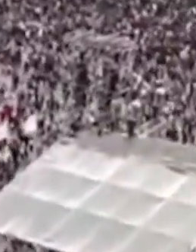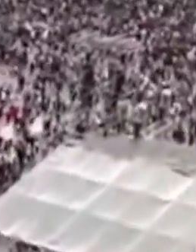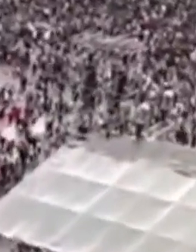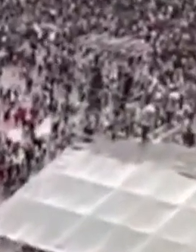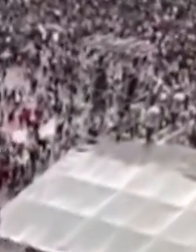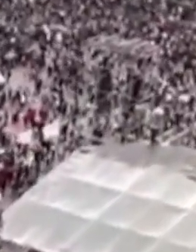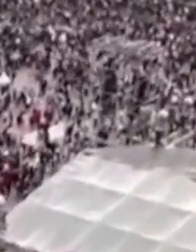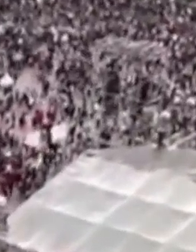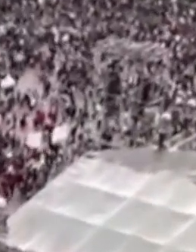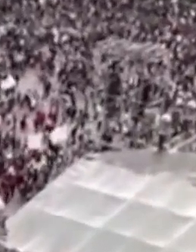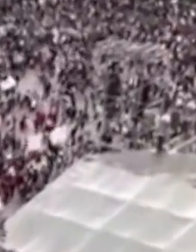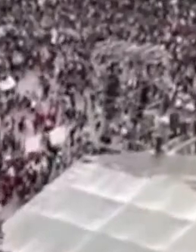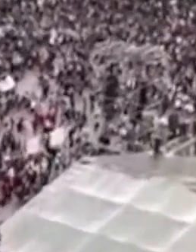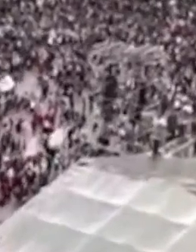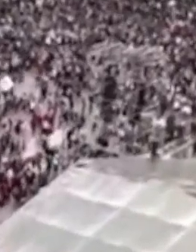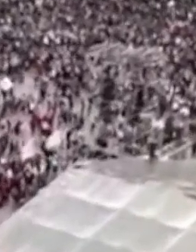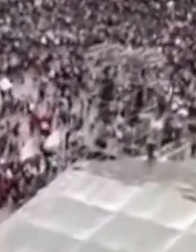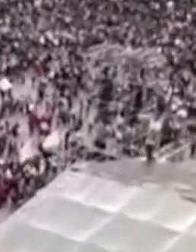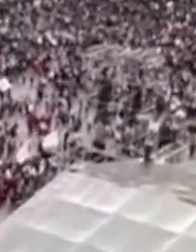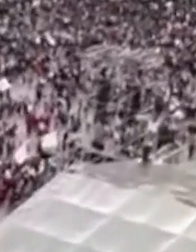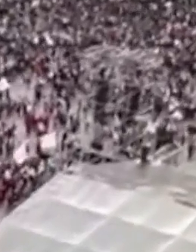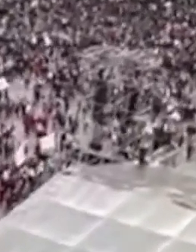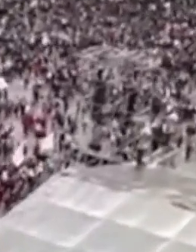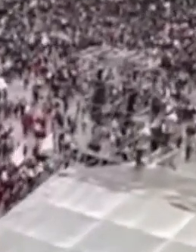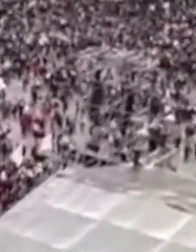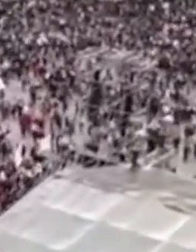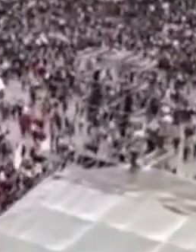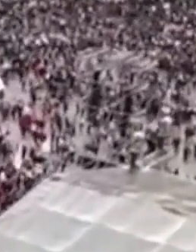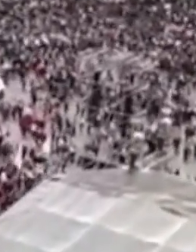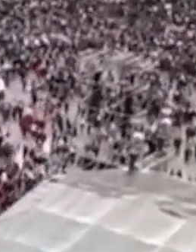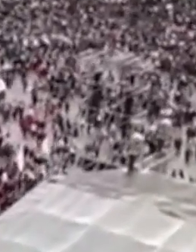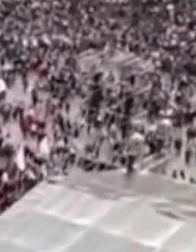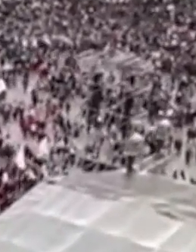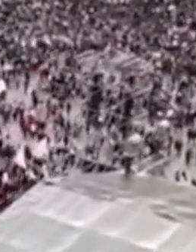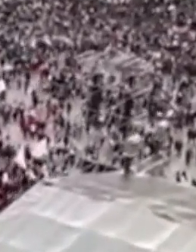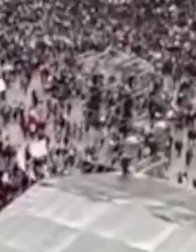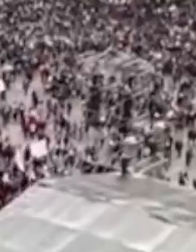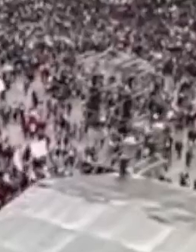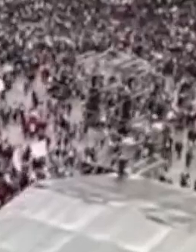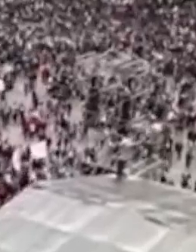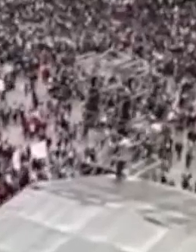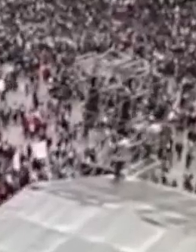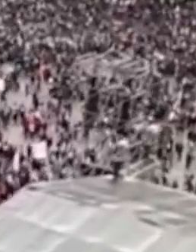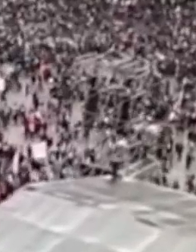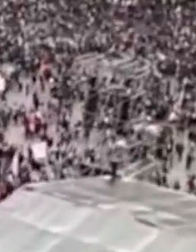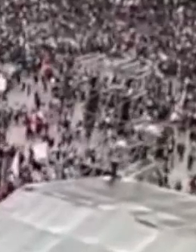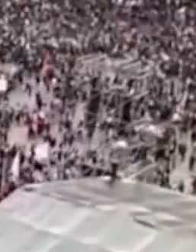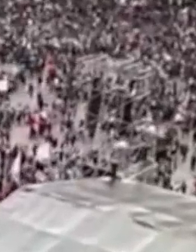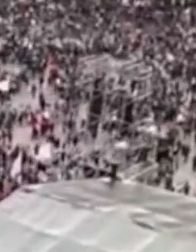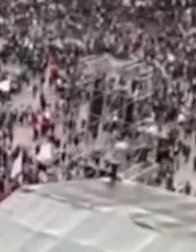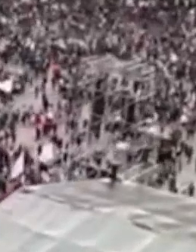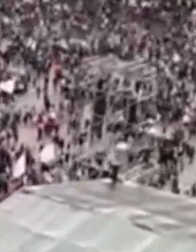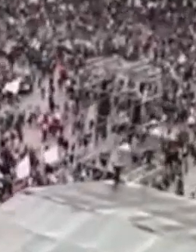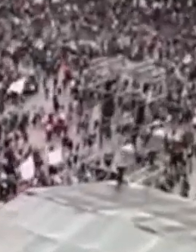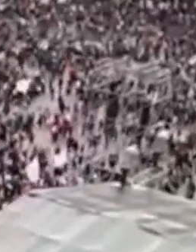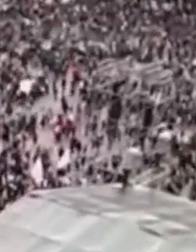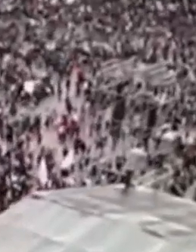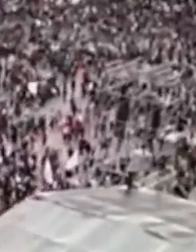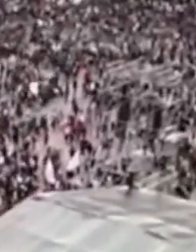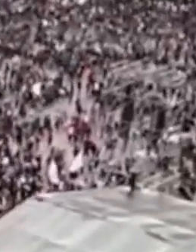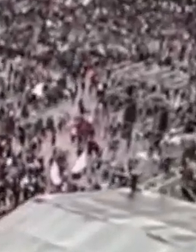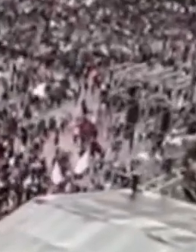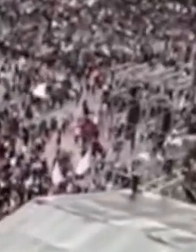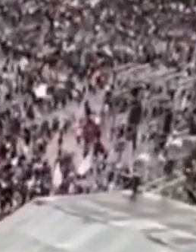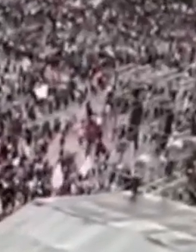estructurar, su discurso, su mensaje. Aparte de ya los puntos de